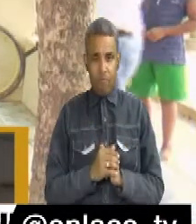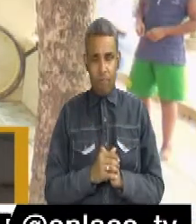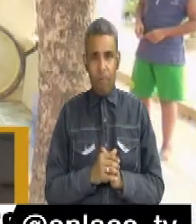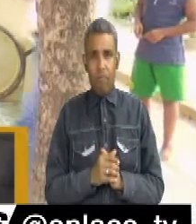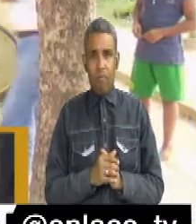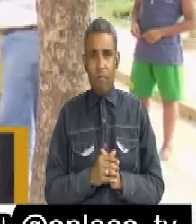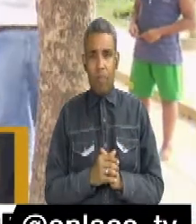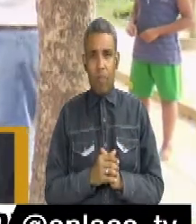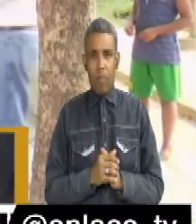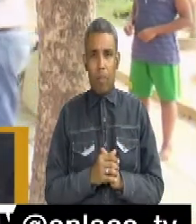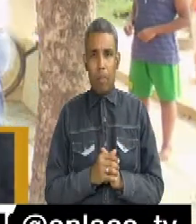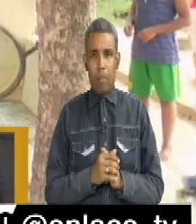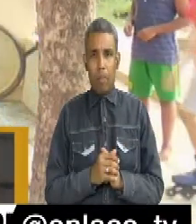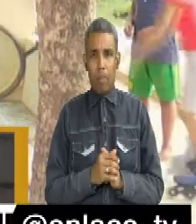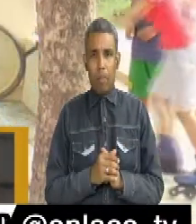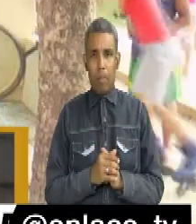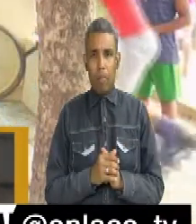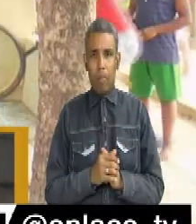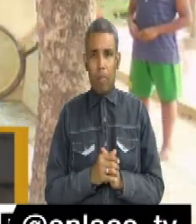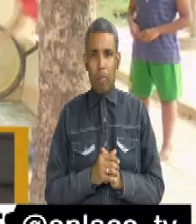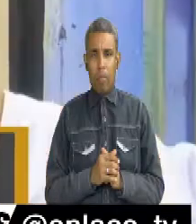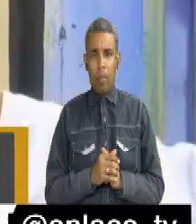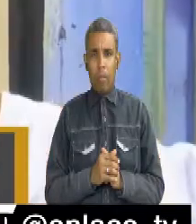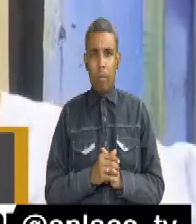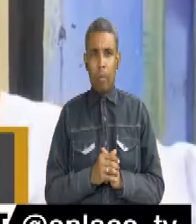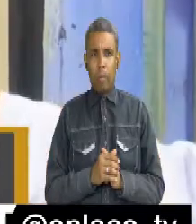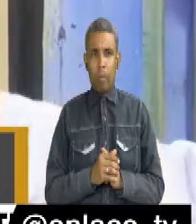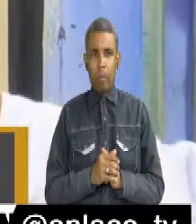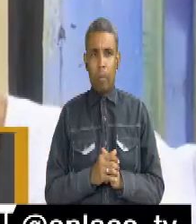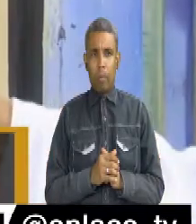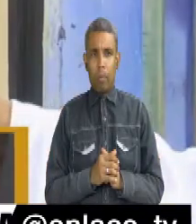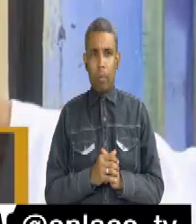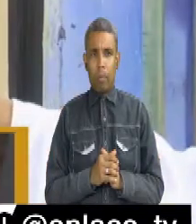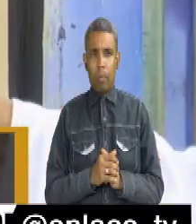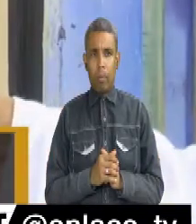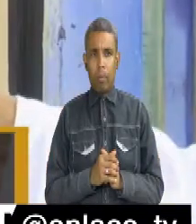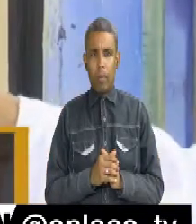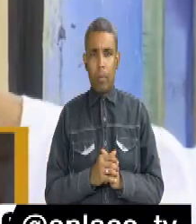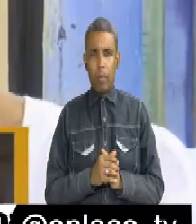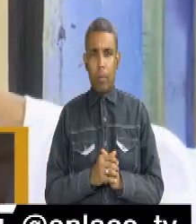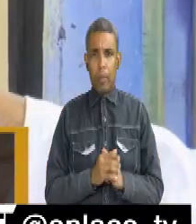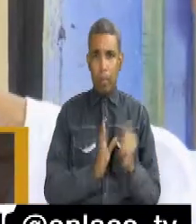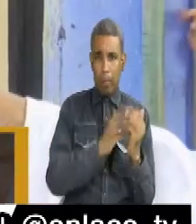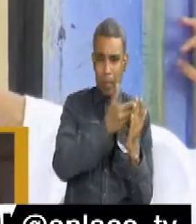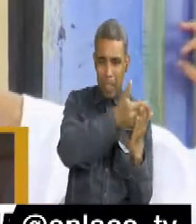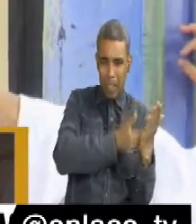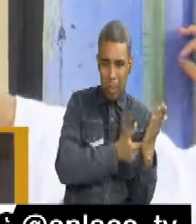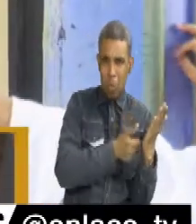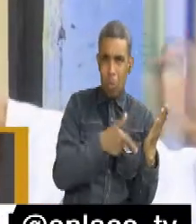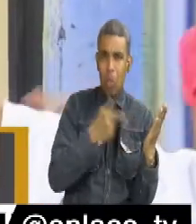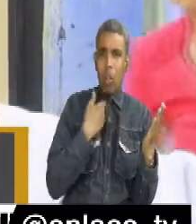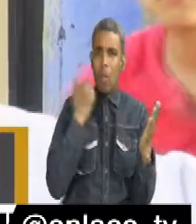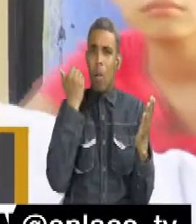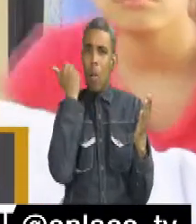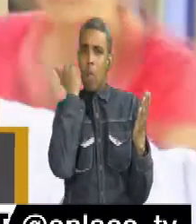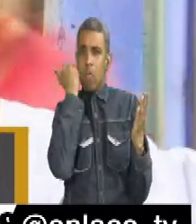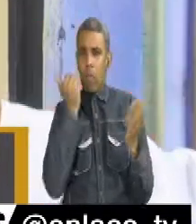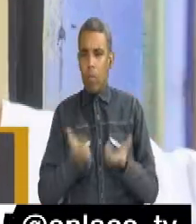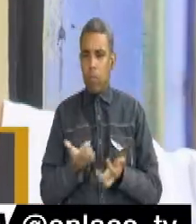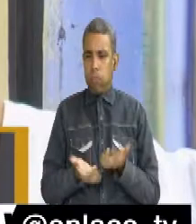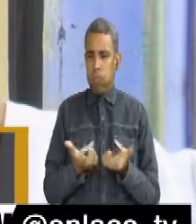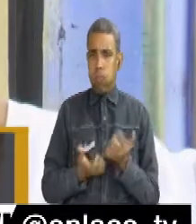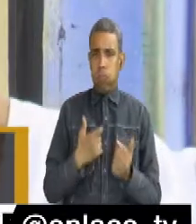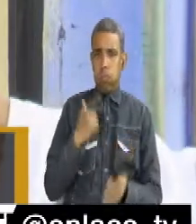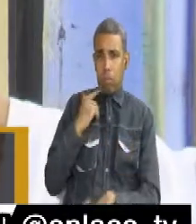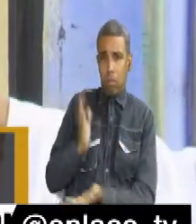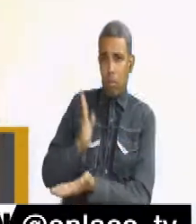este seguro no cubría este tipo de calamidades. La verdad que ese seguro no sirve para nada, porque se me incendió la casa y ellos dicen que no, que